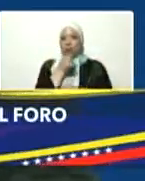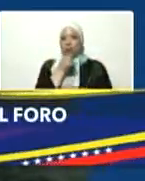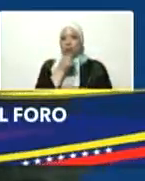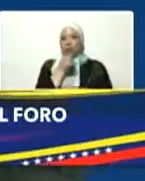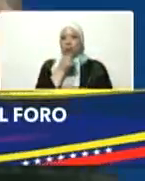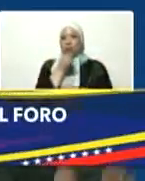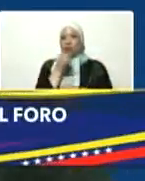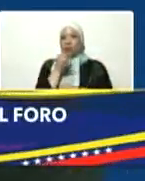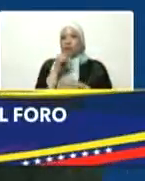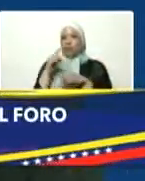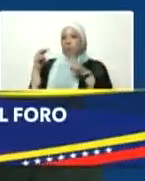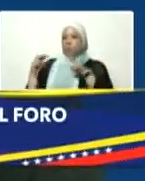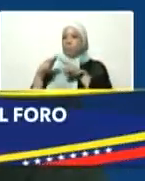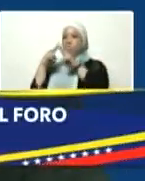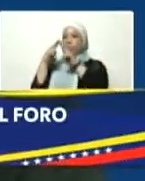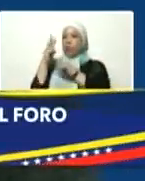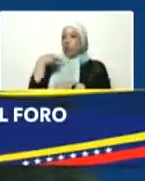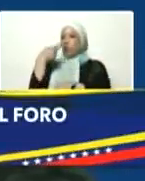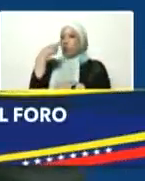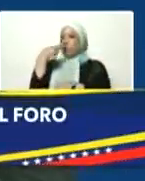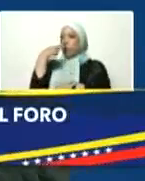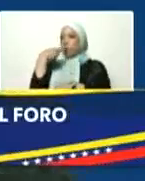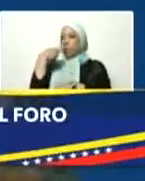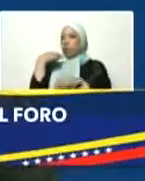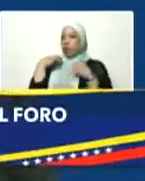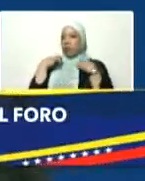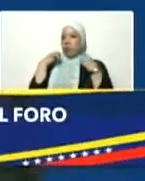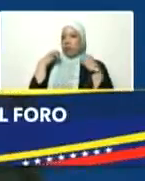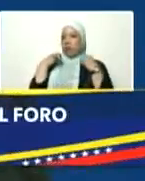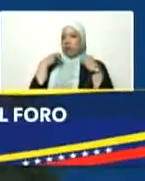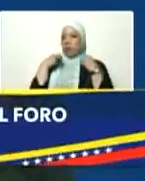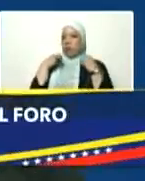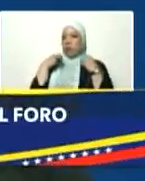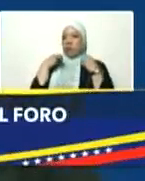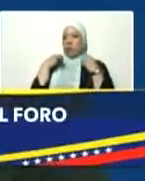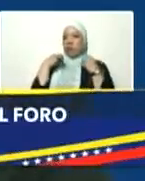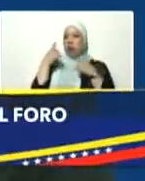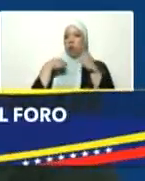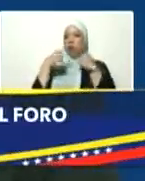y se han vuelto de rojo, se han pintado de rojo.